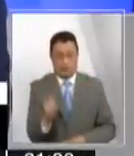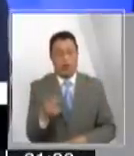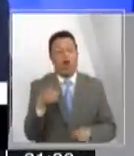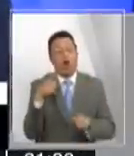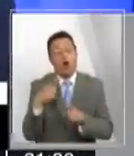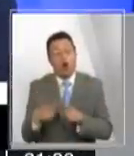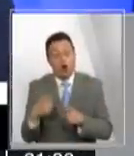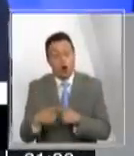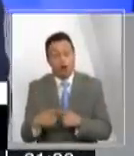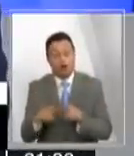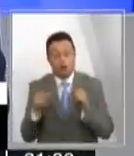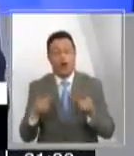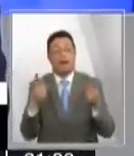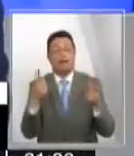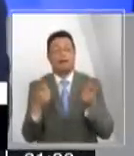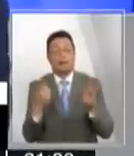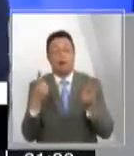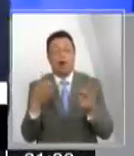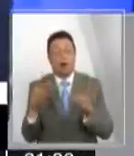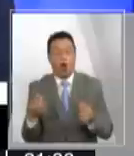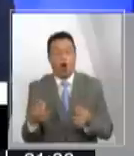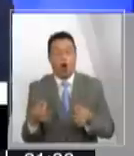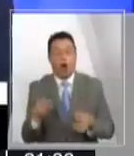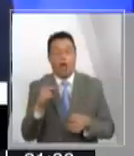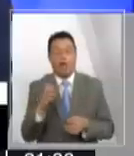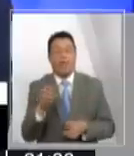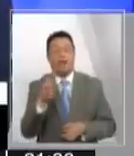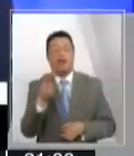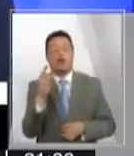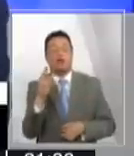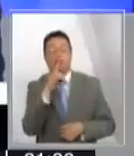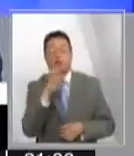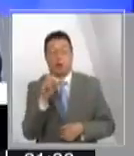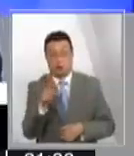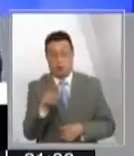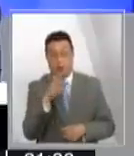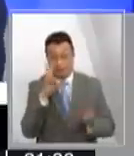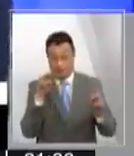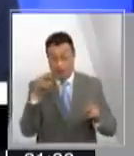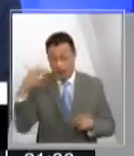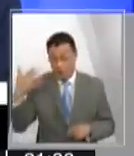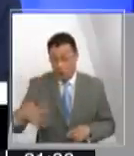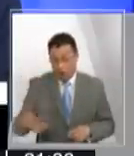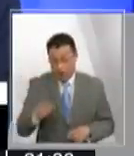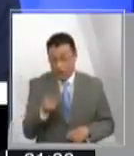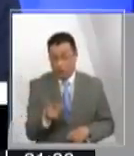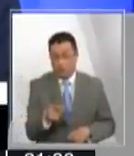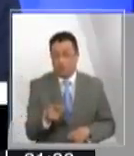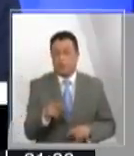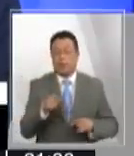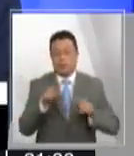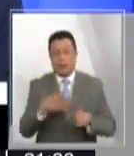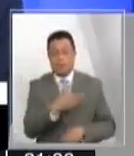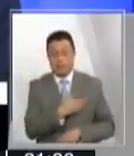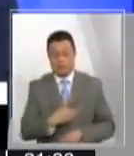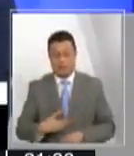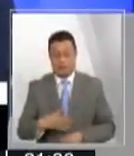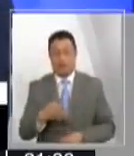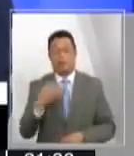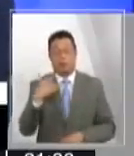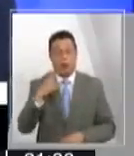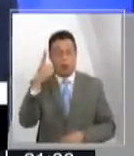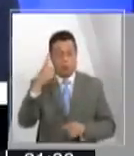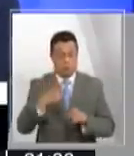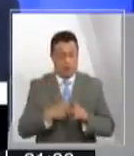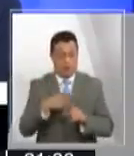otro, necesitamos una hoja de ruta, porque usted está poniendo un tema que es súper relevante. Por ejemplo, la presidenta nos llamó hace un mes y